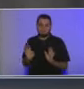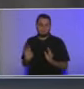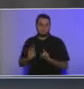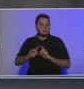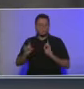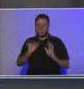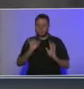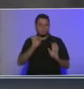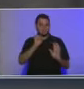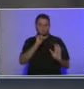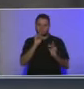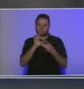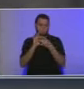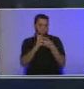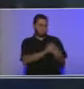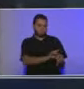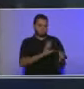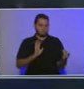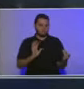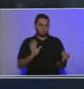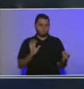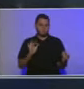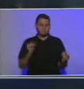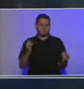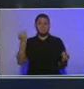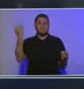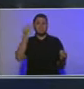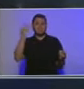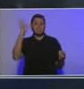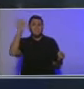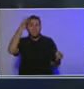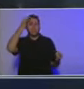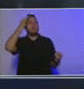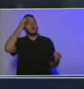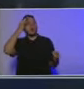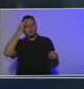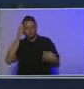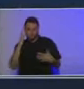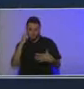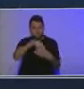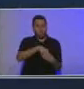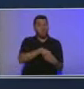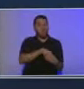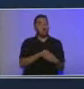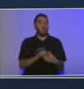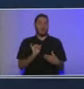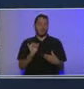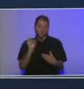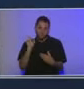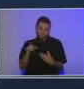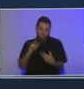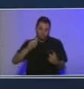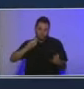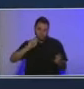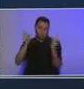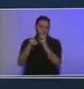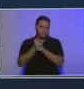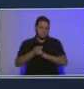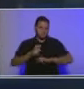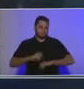Claro, eso sí, si los federales no intervienen, porque si los federales intervienen, pues son otros 20 pesos. Texto para una novela.